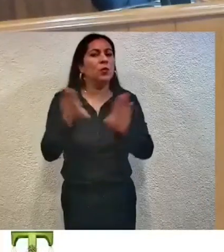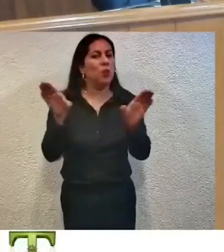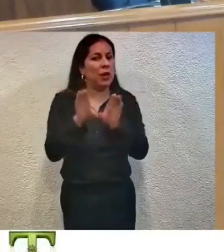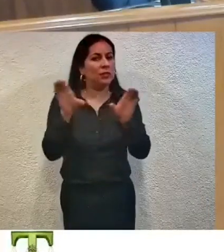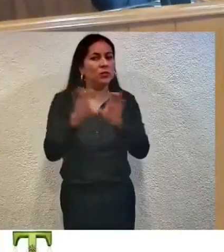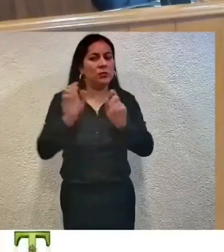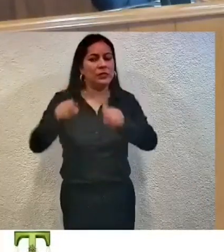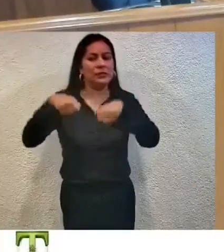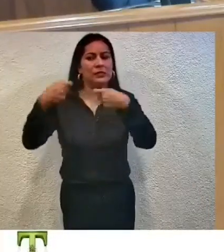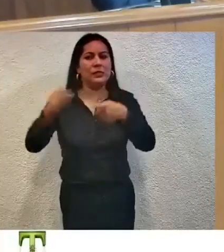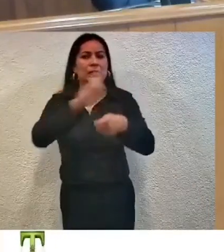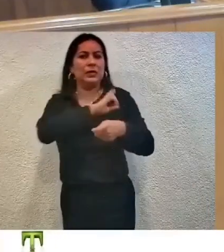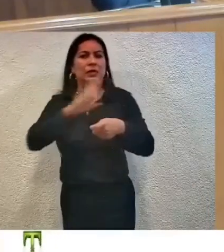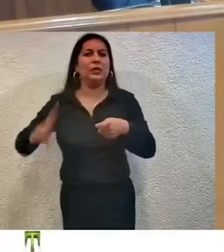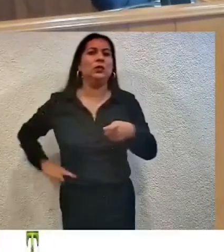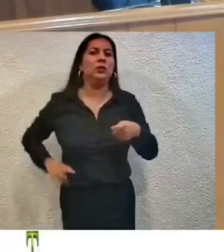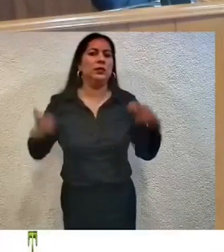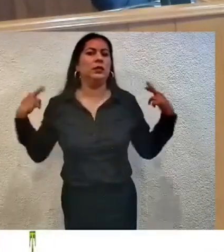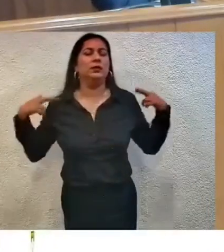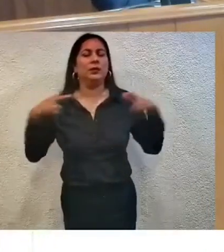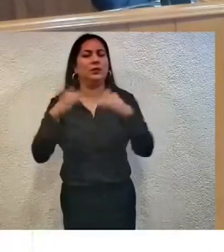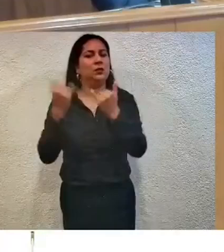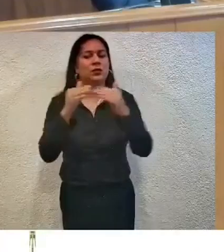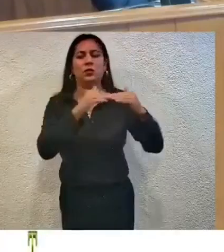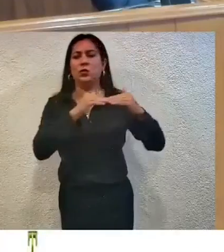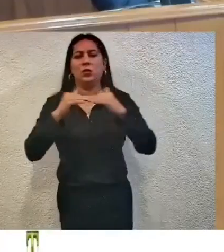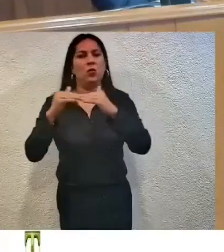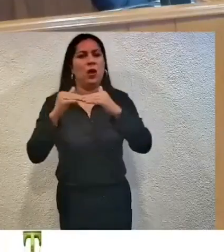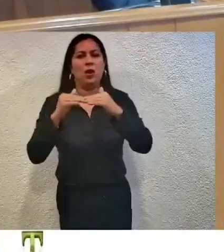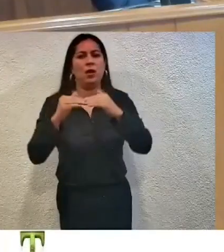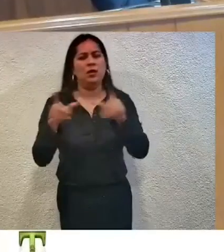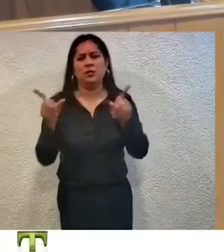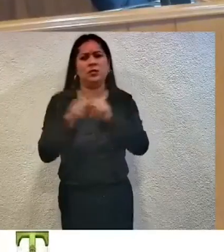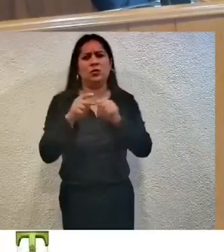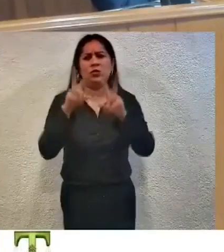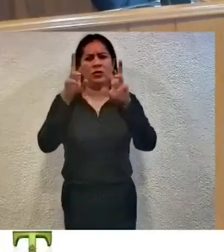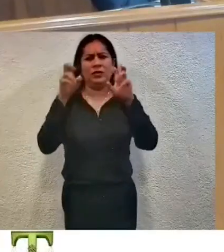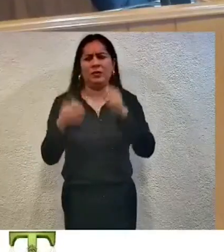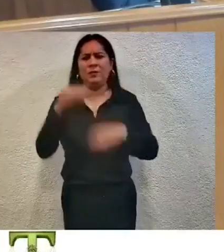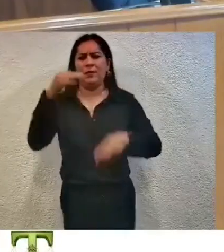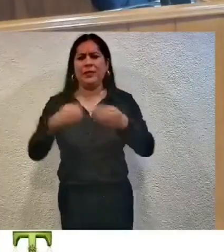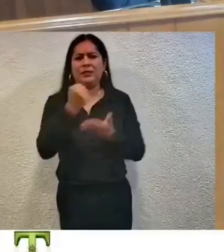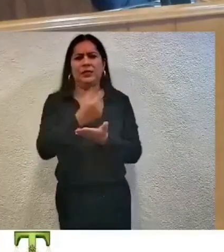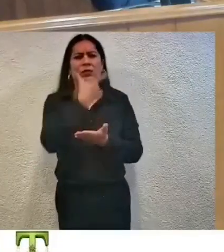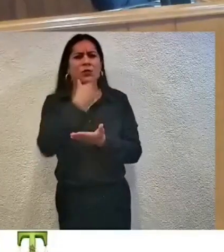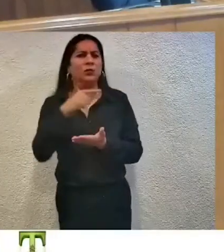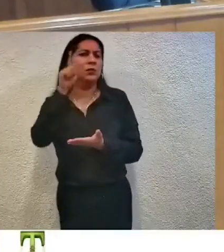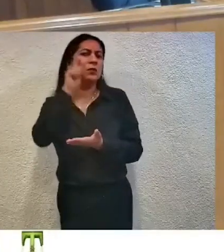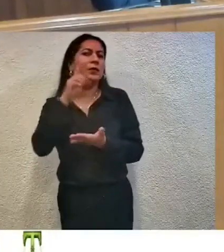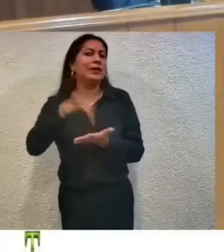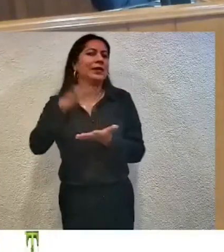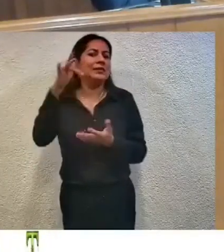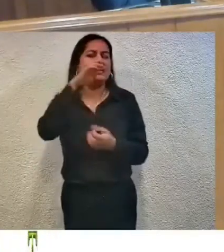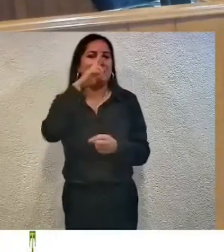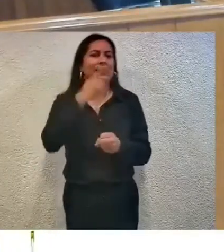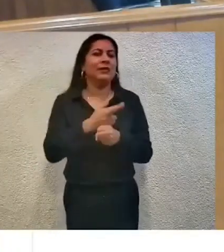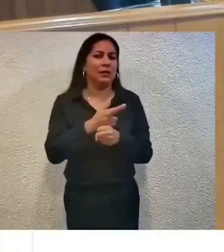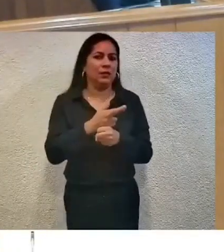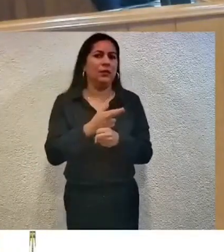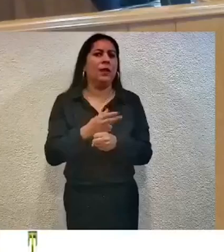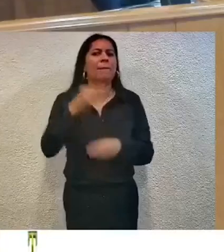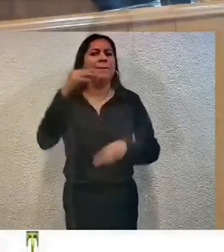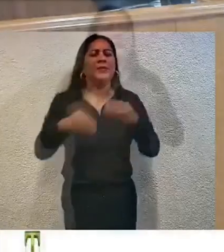Democrática, así como las constancias de asignación de regidurías de representación proporcional. Es la cuenta del asunto, magistradas,